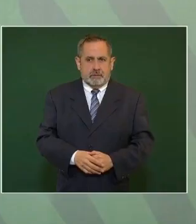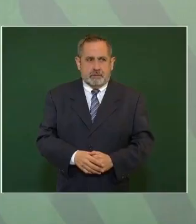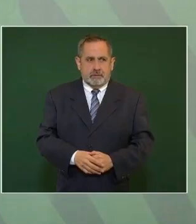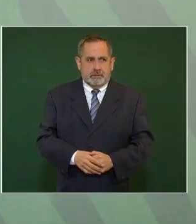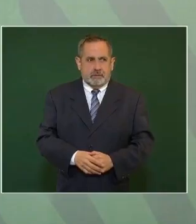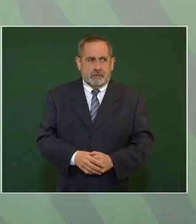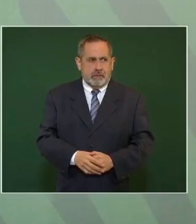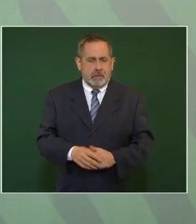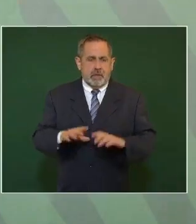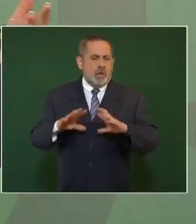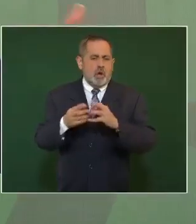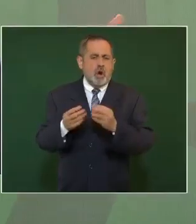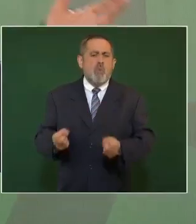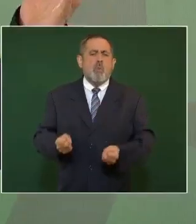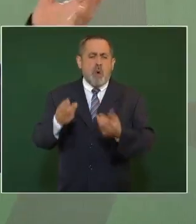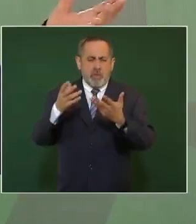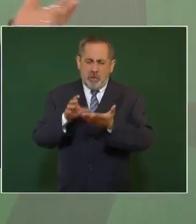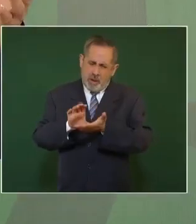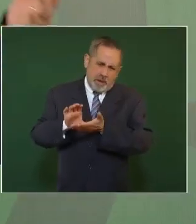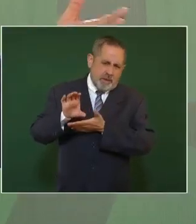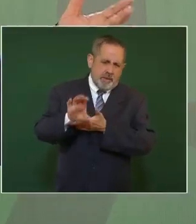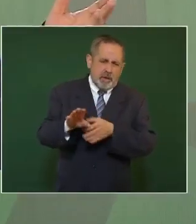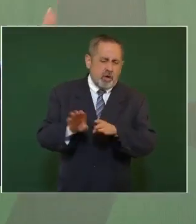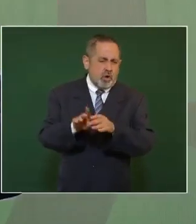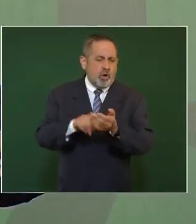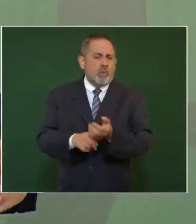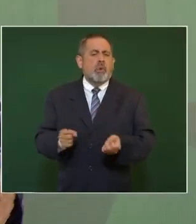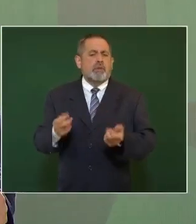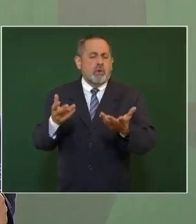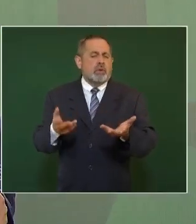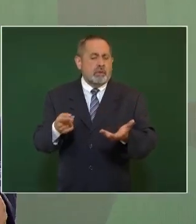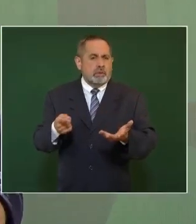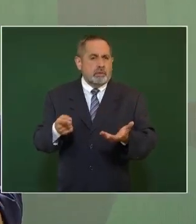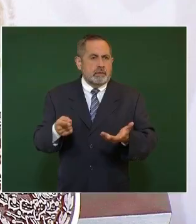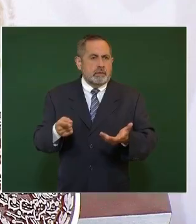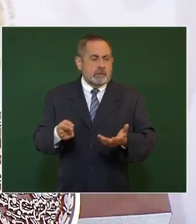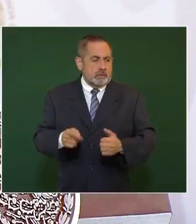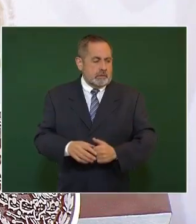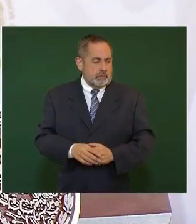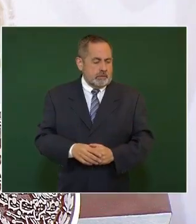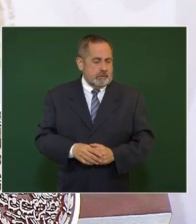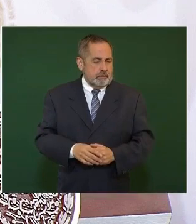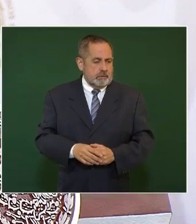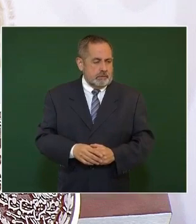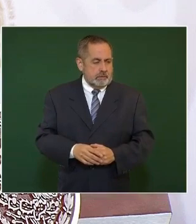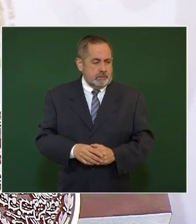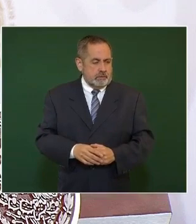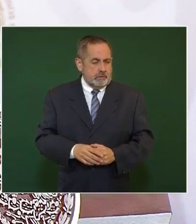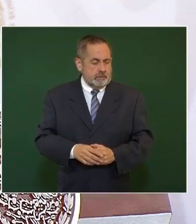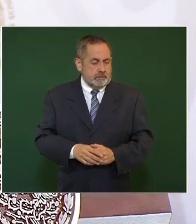¿Cuánto significa en inversión? Ahora va a